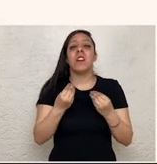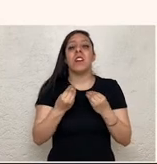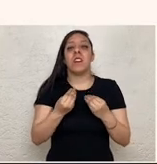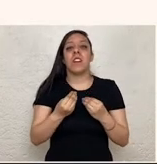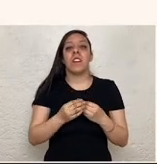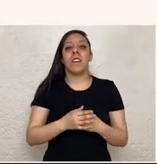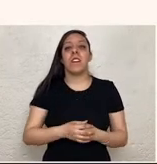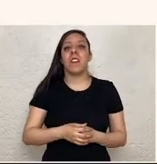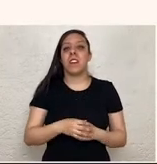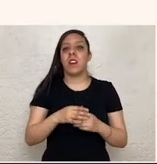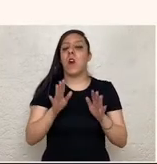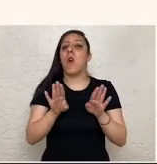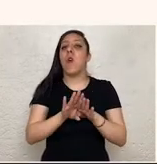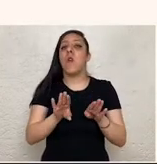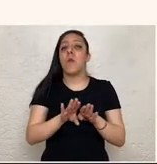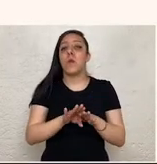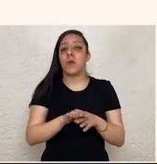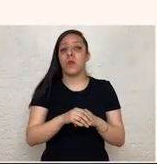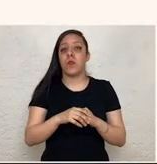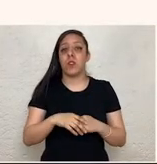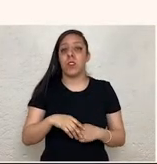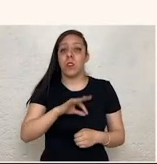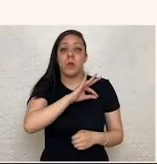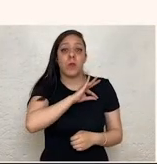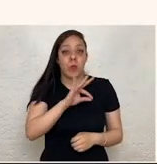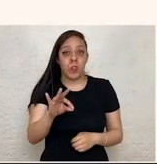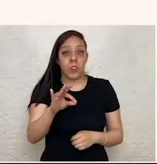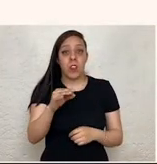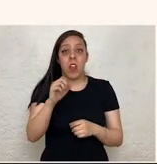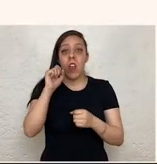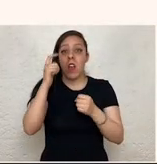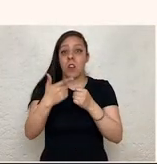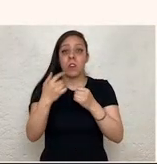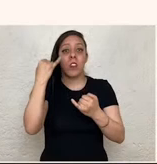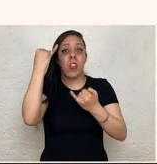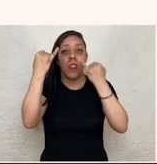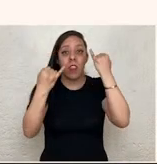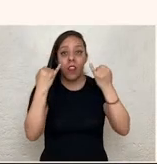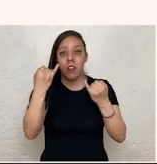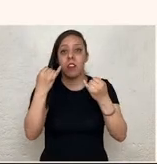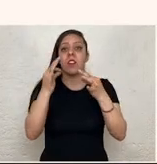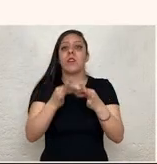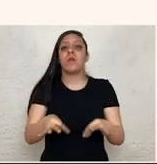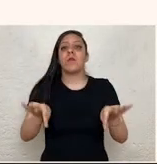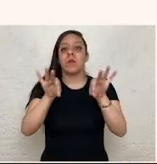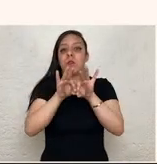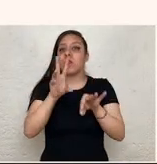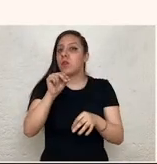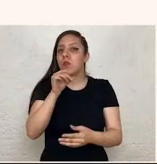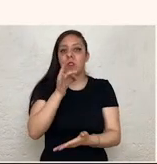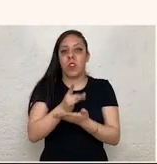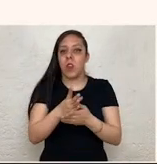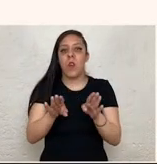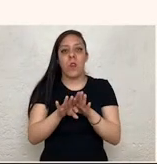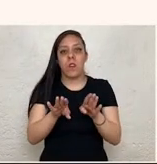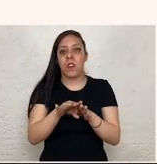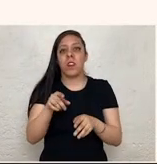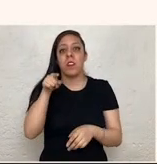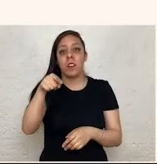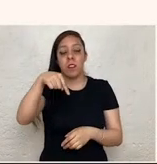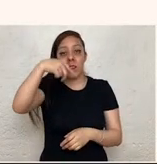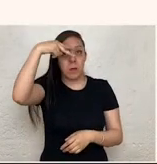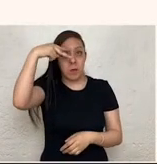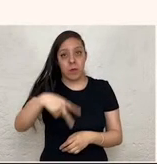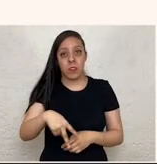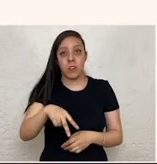algo muy poderoso. Es decir, el poder de cambiar nuestras ideas es algo tan importante, no